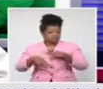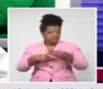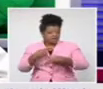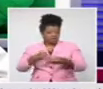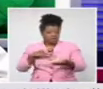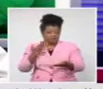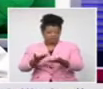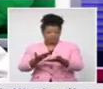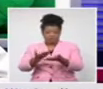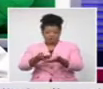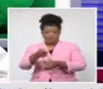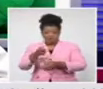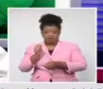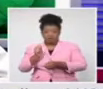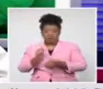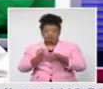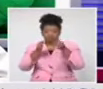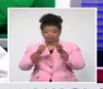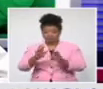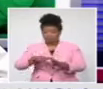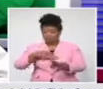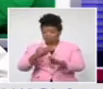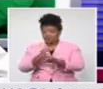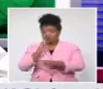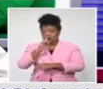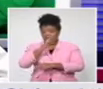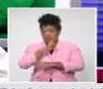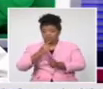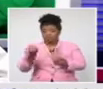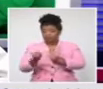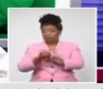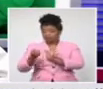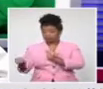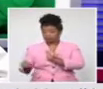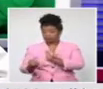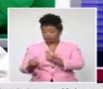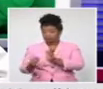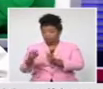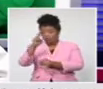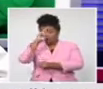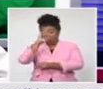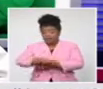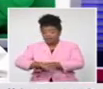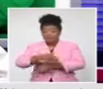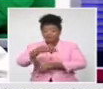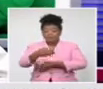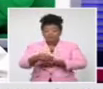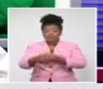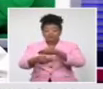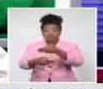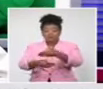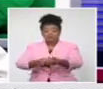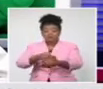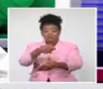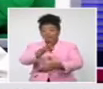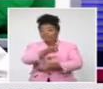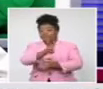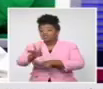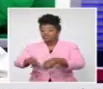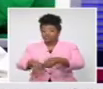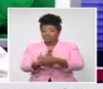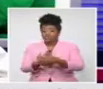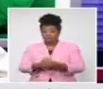PCR, estuvo un periodo prolongado de ingreso 22 días, 14 de ellos en terapias